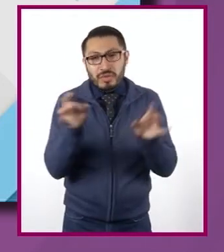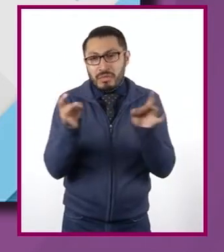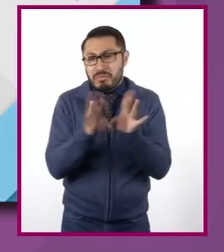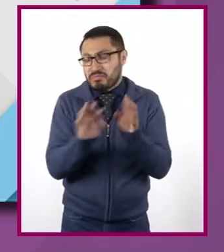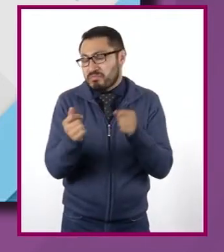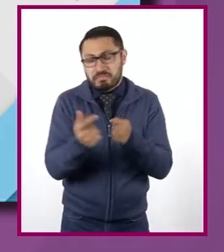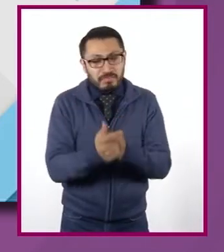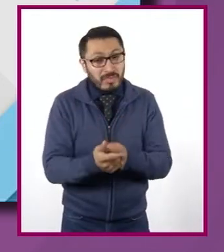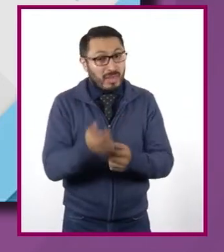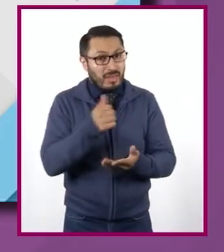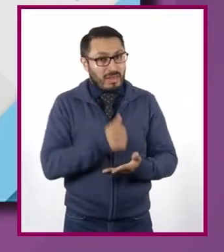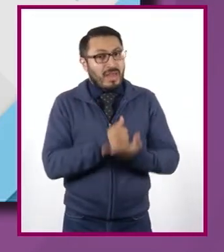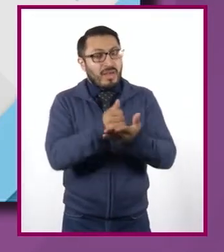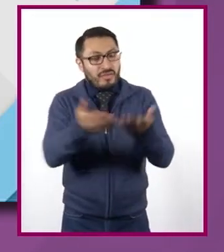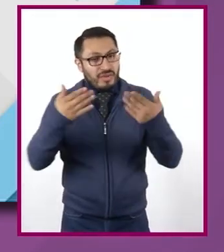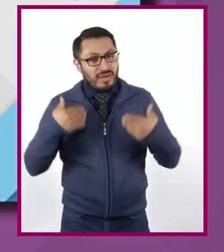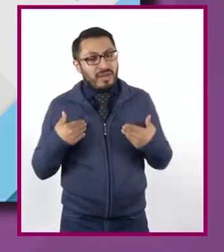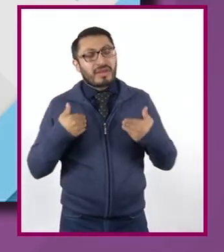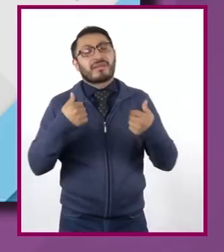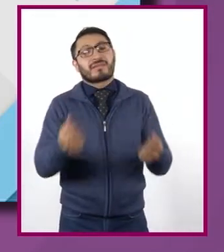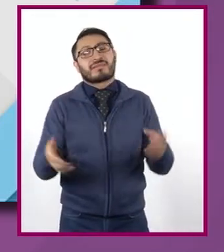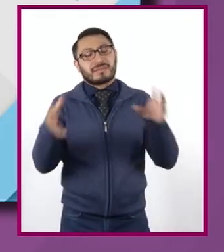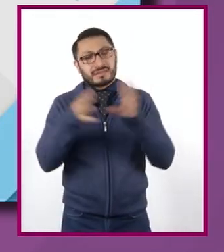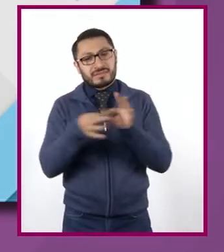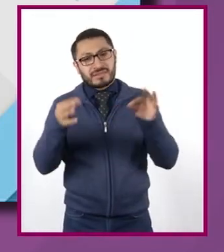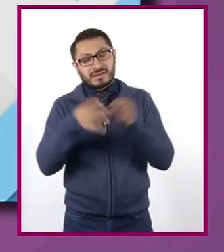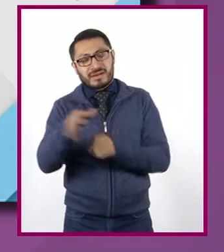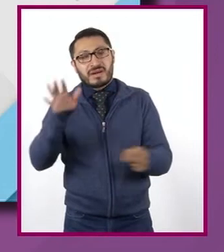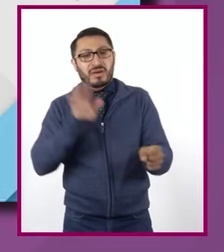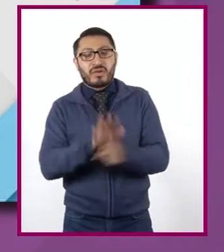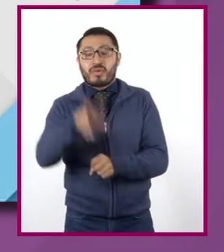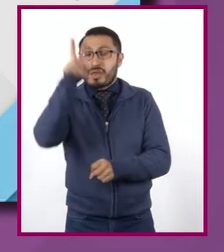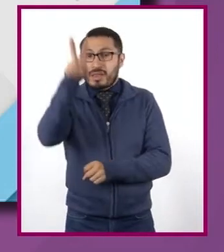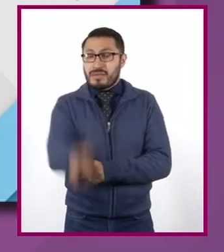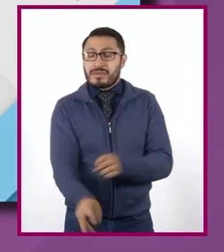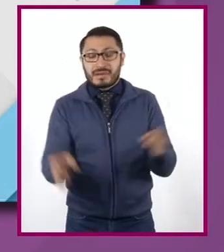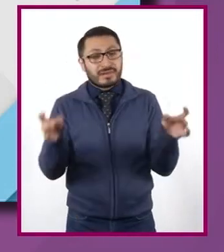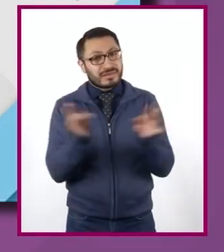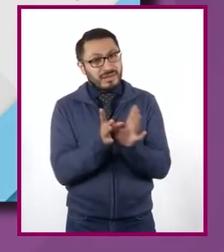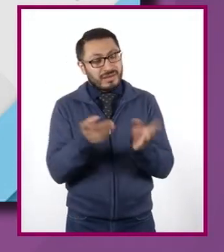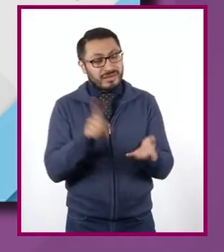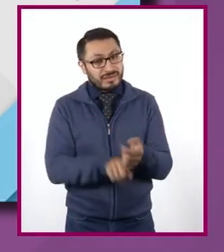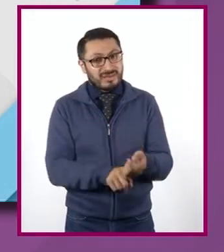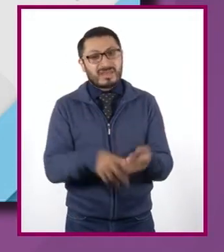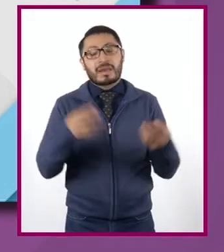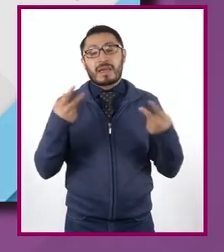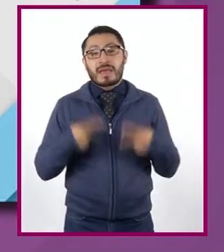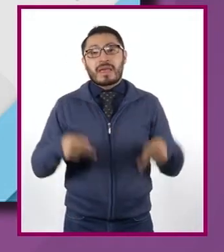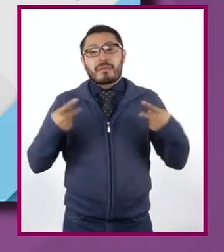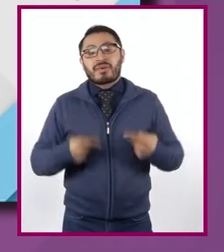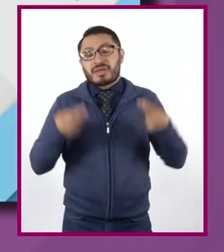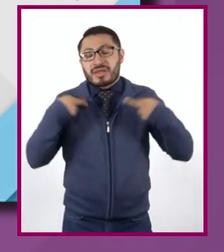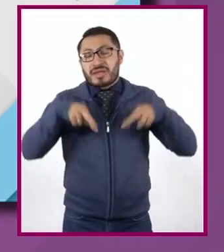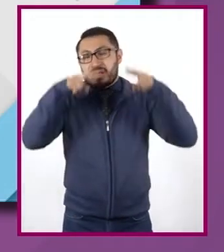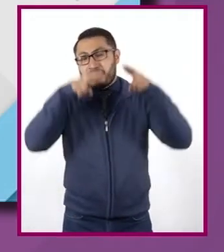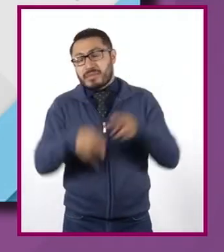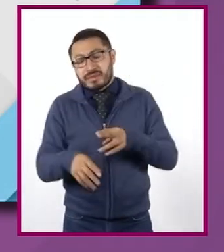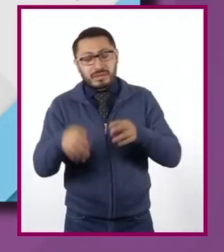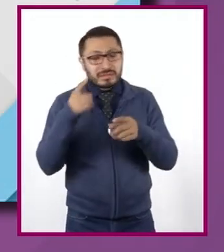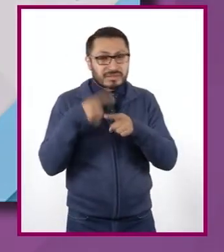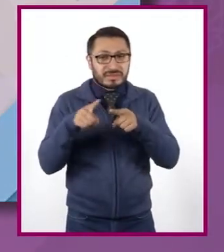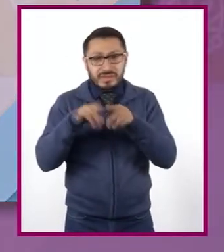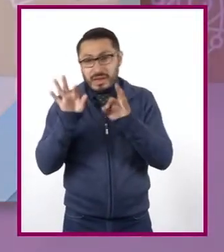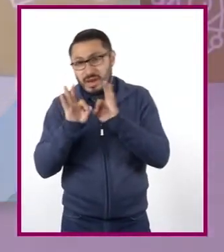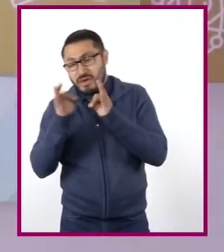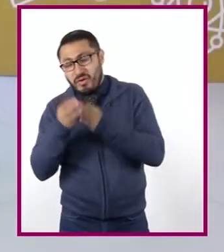Además, permiten comprender el fenómeno real que presenta. El ser humano ha representado con esquemas o modelos simples los